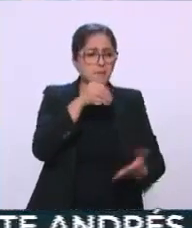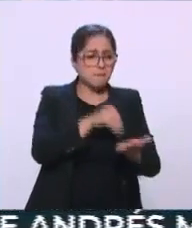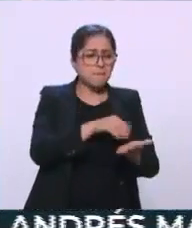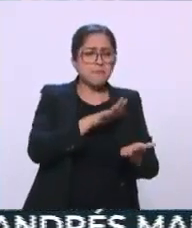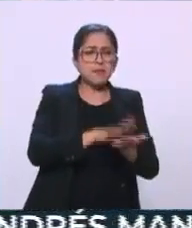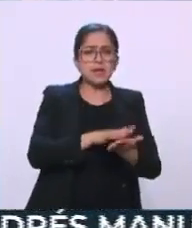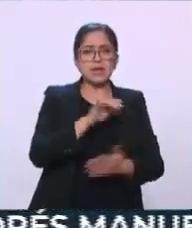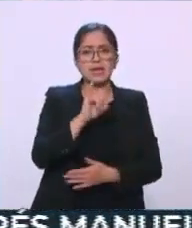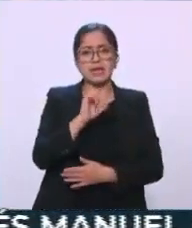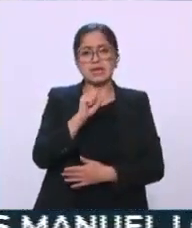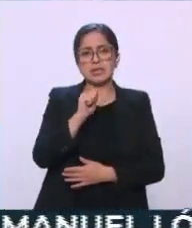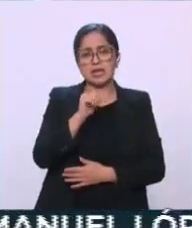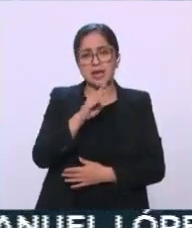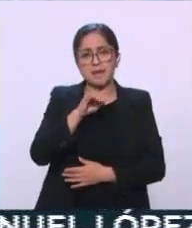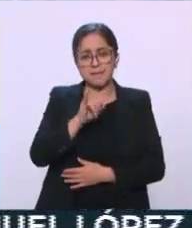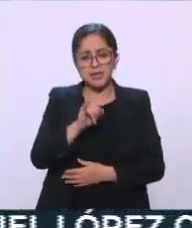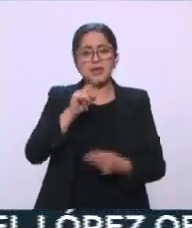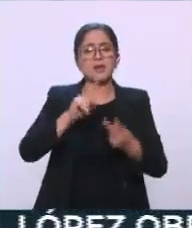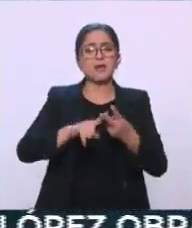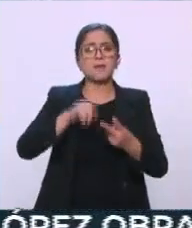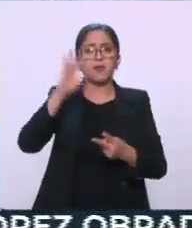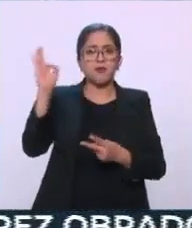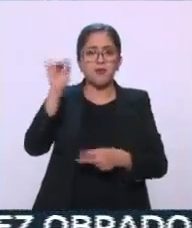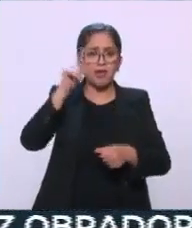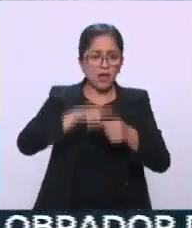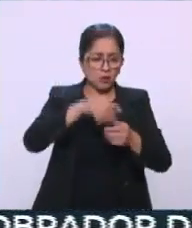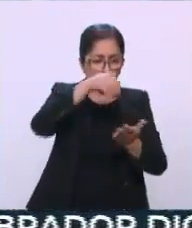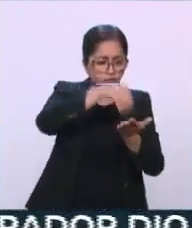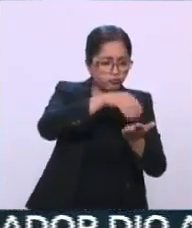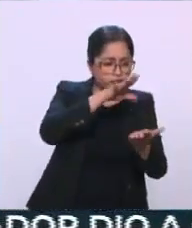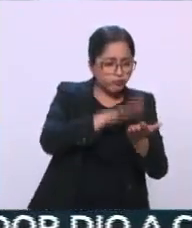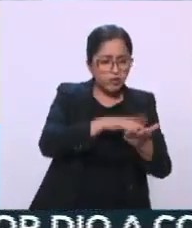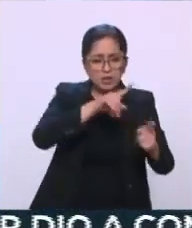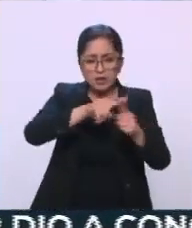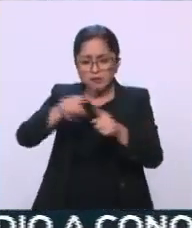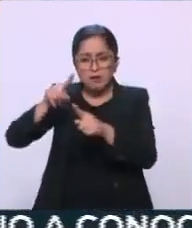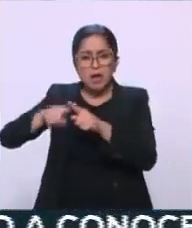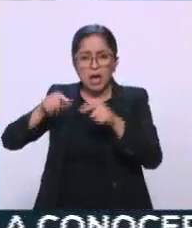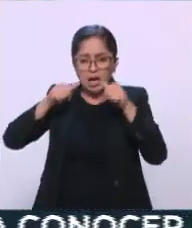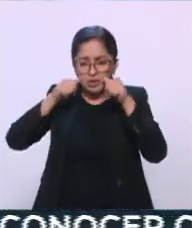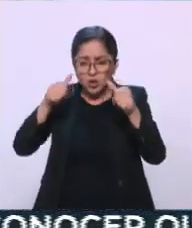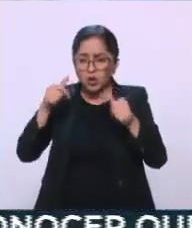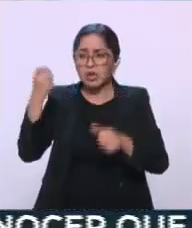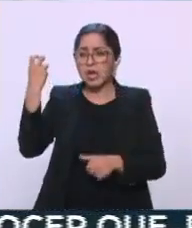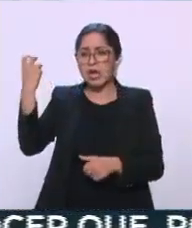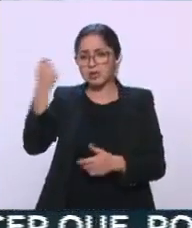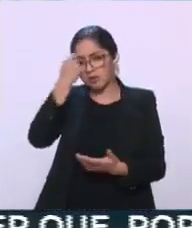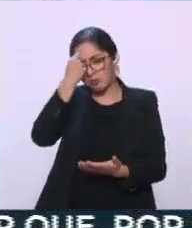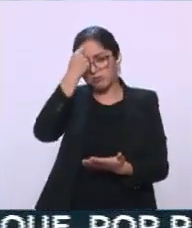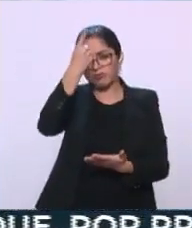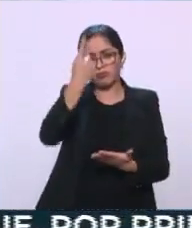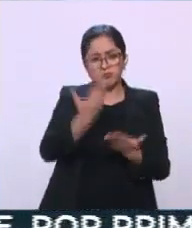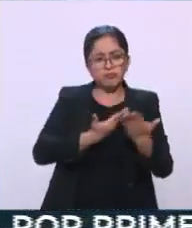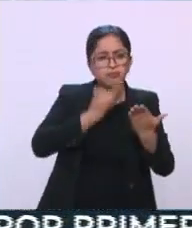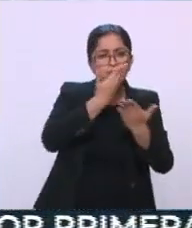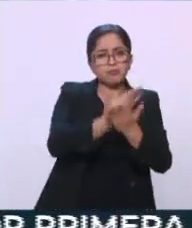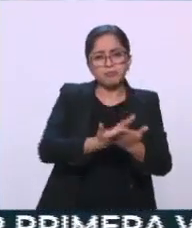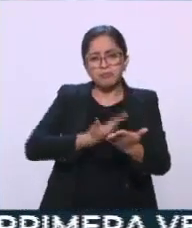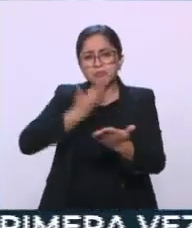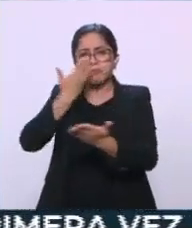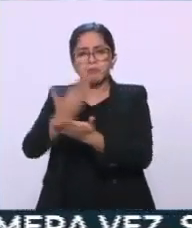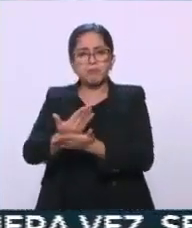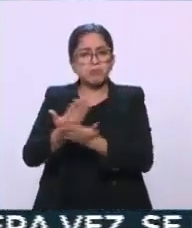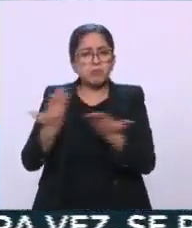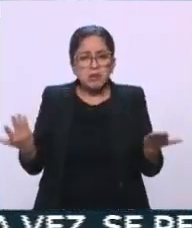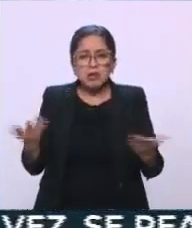la federalización de los servicios y un grupo de iniciativas que se fueron tomando en el sentido de esta